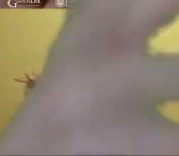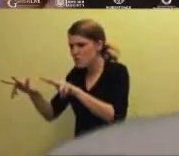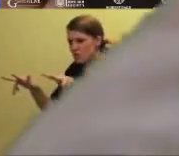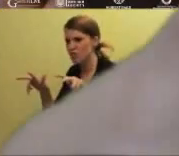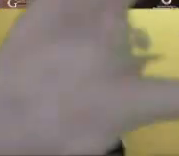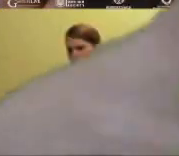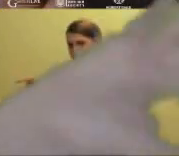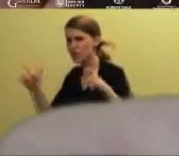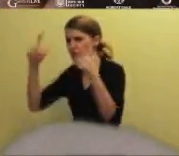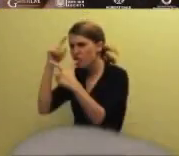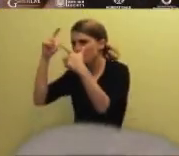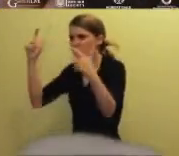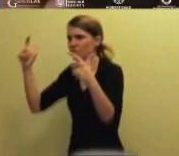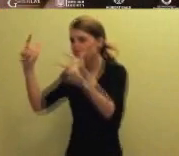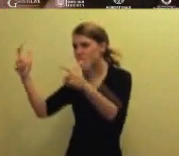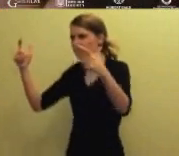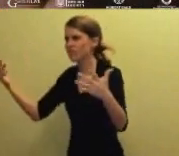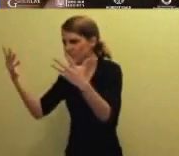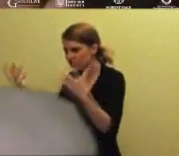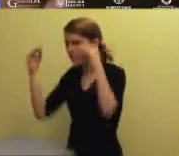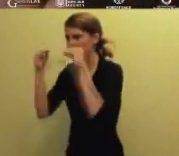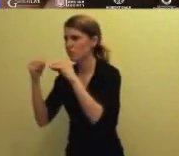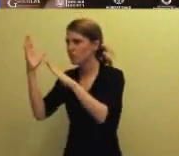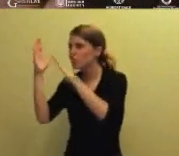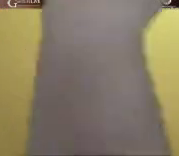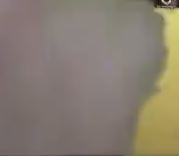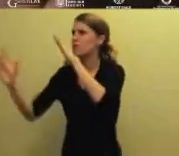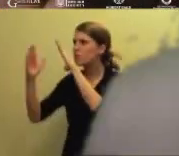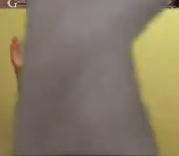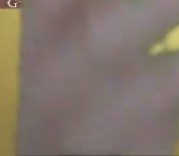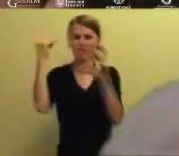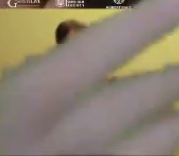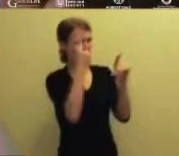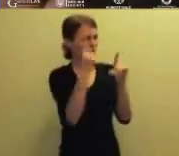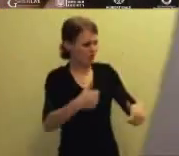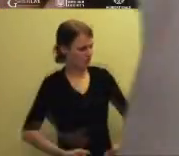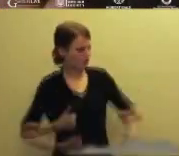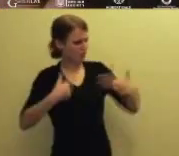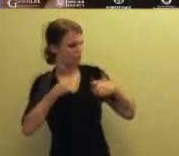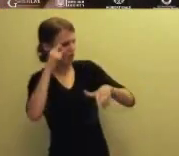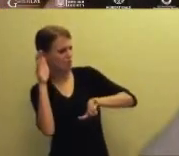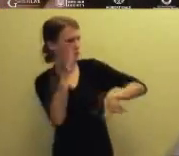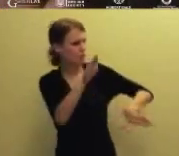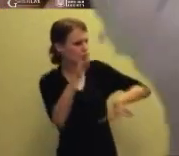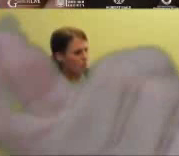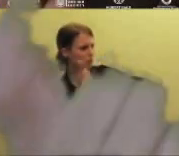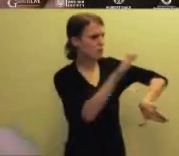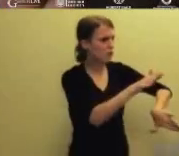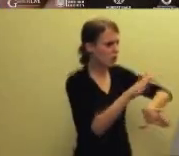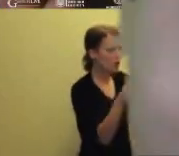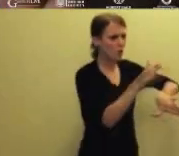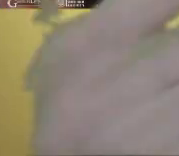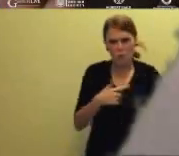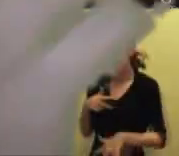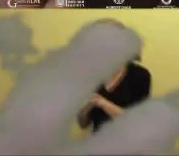ha hecho alguna escena si en alguna otra película el director si si si si vosotros no os preocupéis que aunque el grito y os minimal y tal él sabe lo que hace él está mentalmente